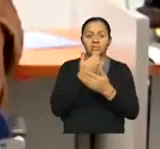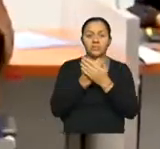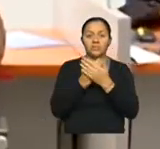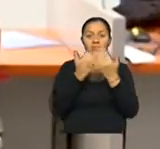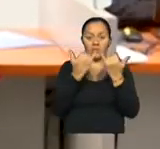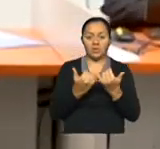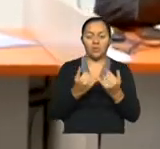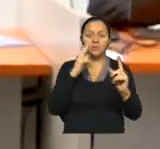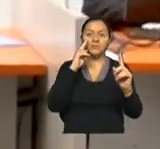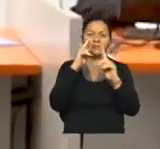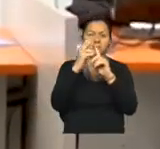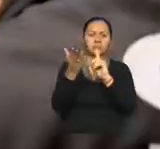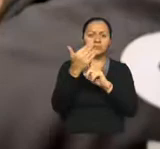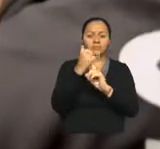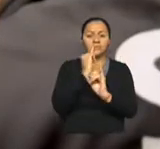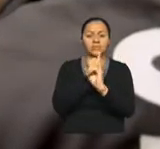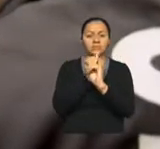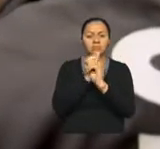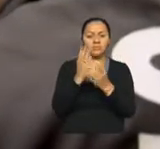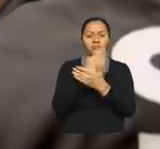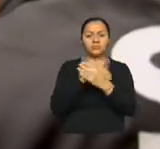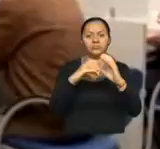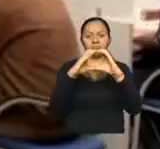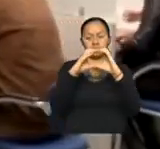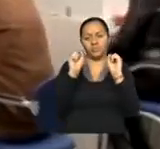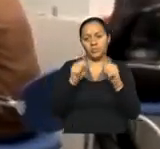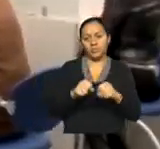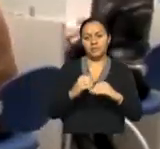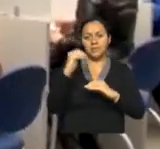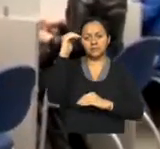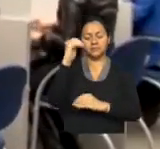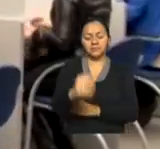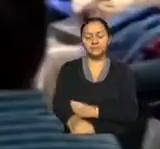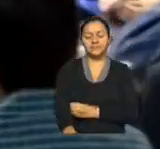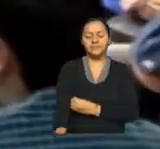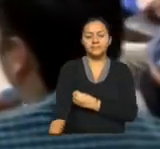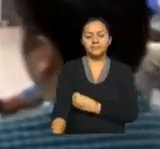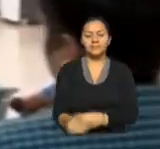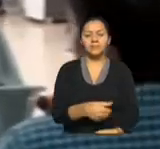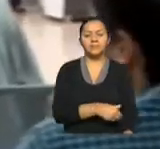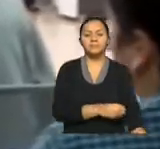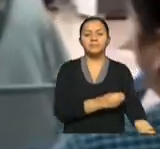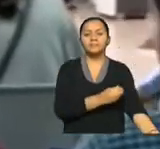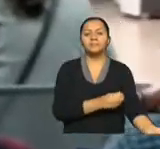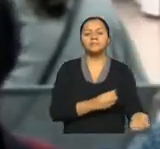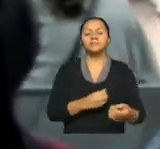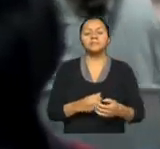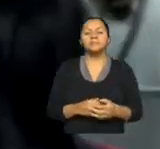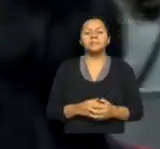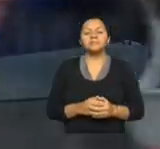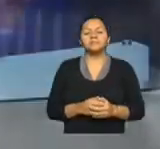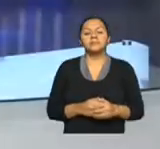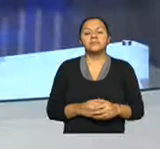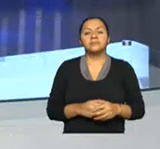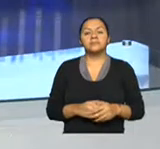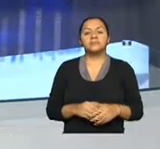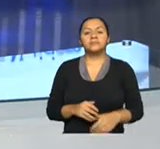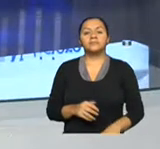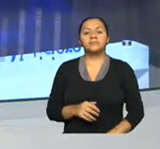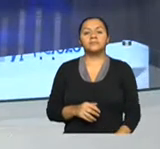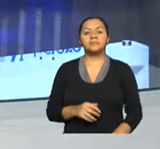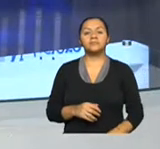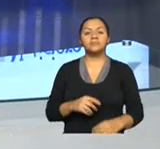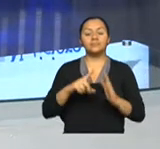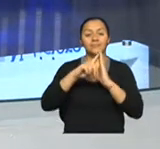actual proyecta que la entidad sobrepasará dicha proyección. Caterina Morejón, Noticiero Ciudadano.